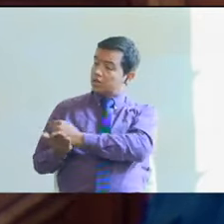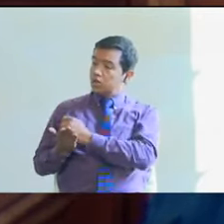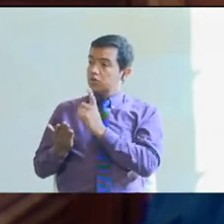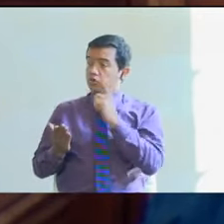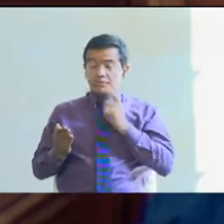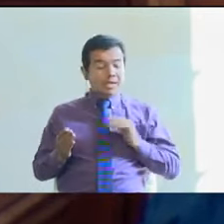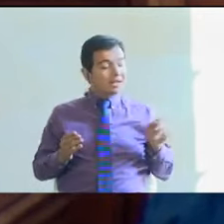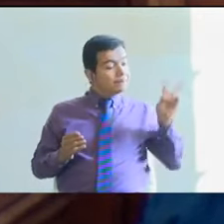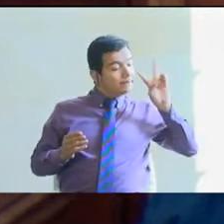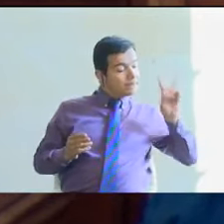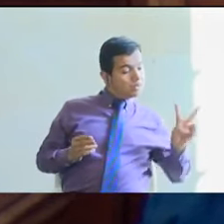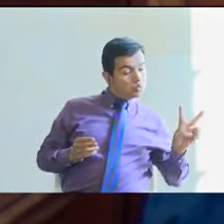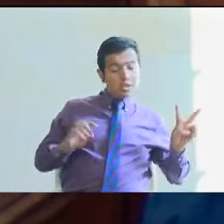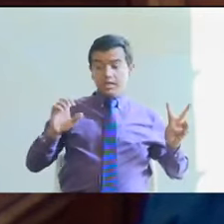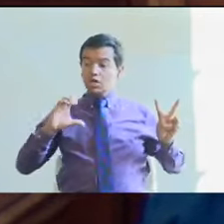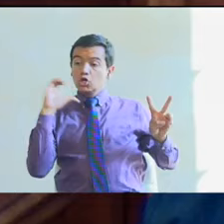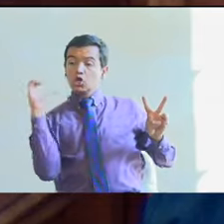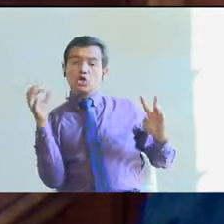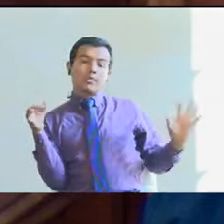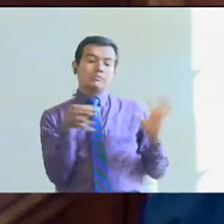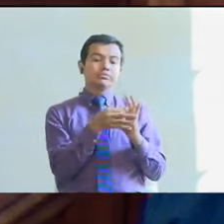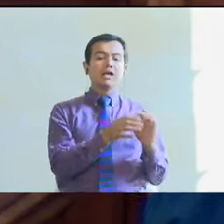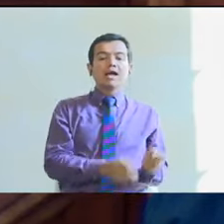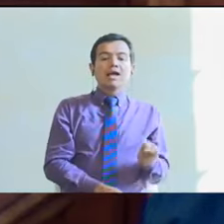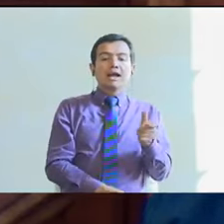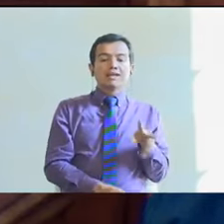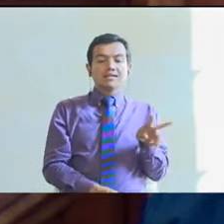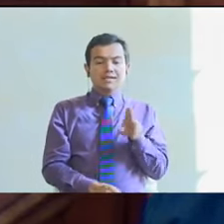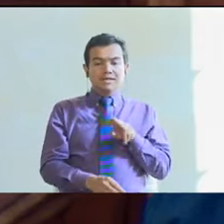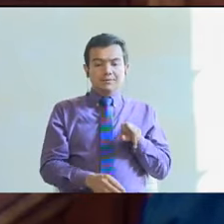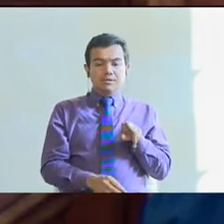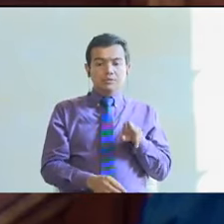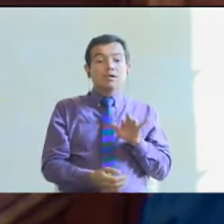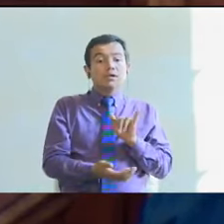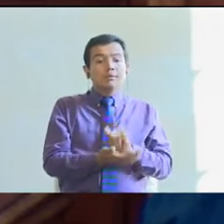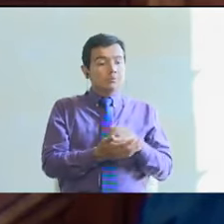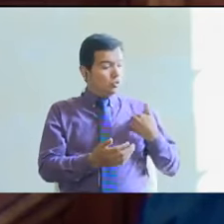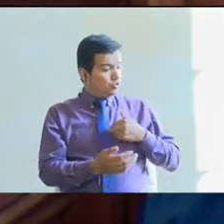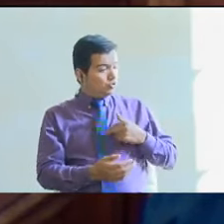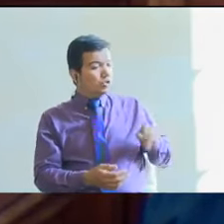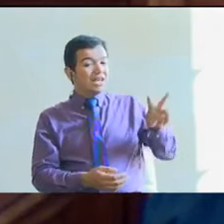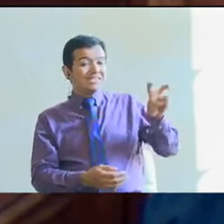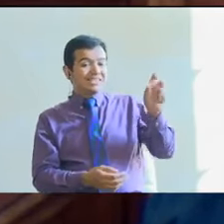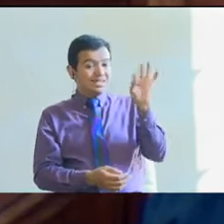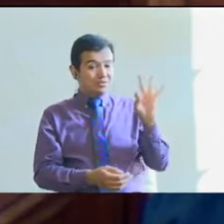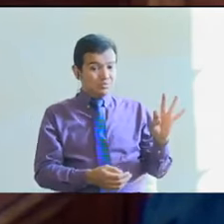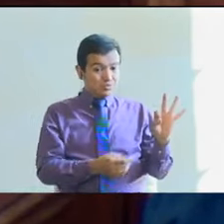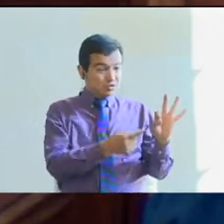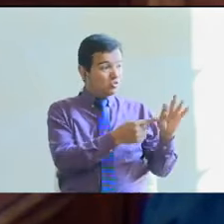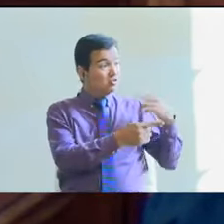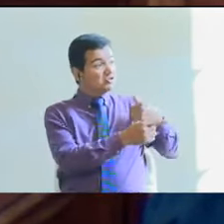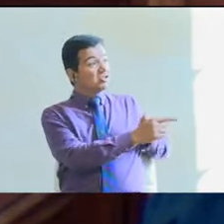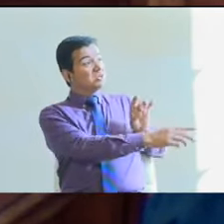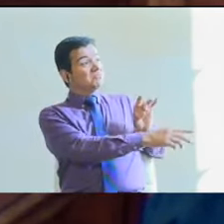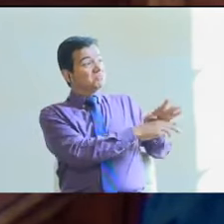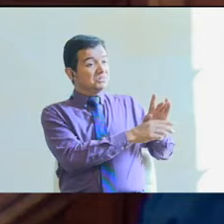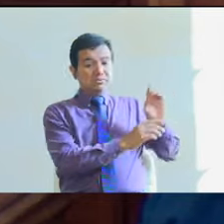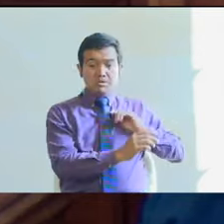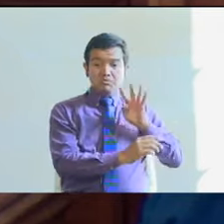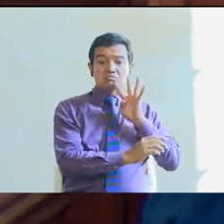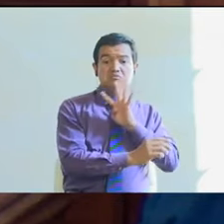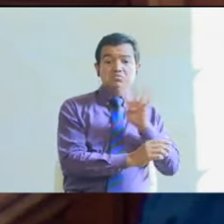países hermanos porque hoy más 7% de los venezolanos rechazamos al régimen de Nicolás maduro y lo que anhelamos